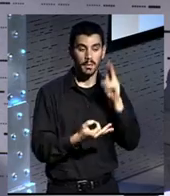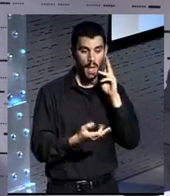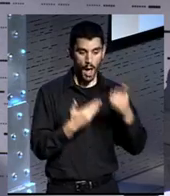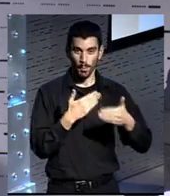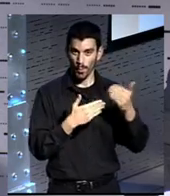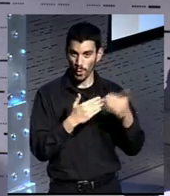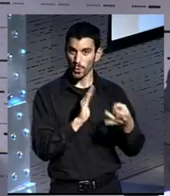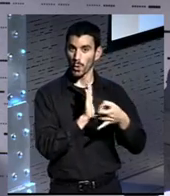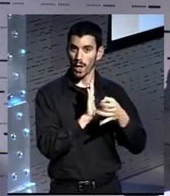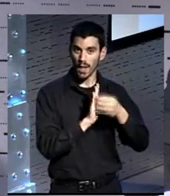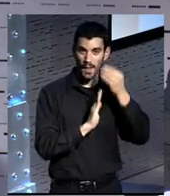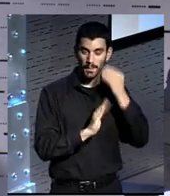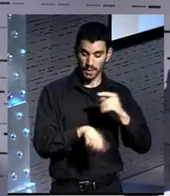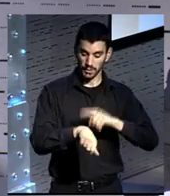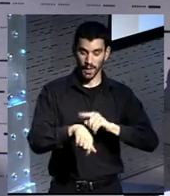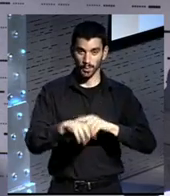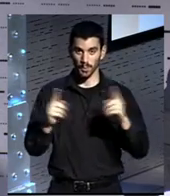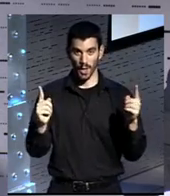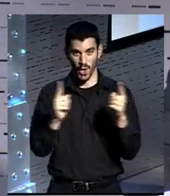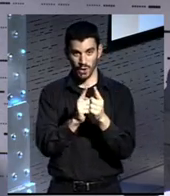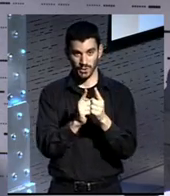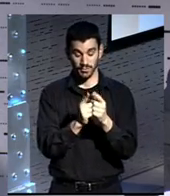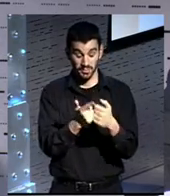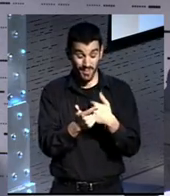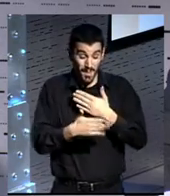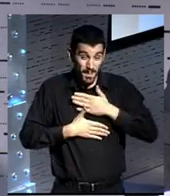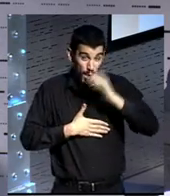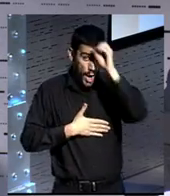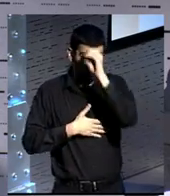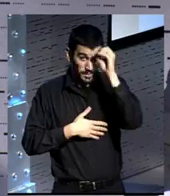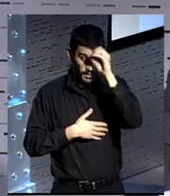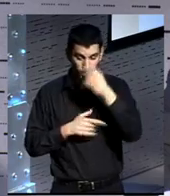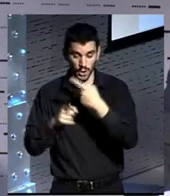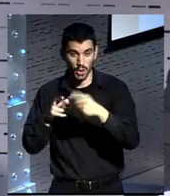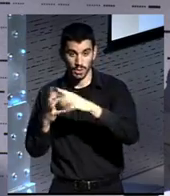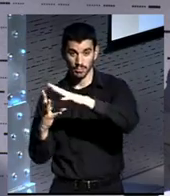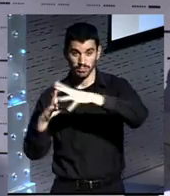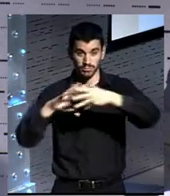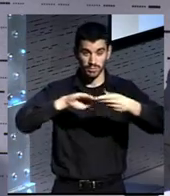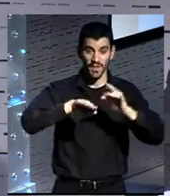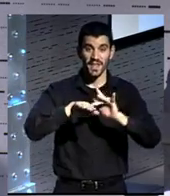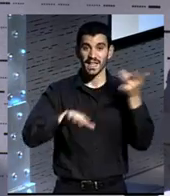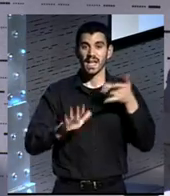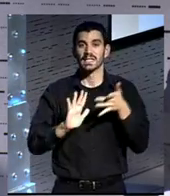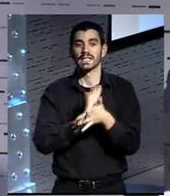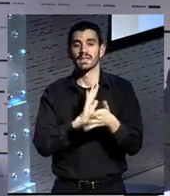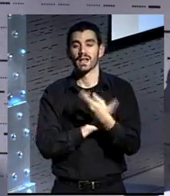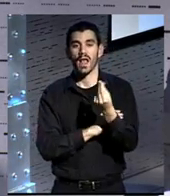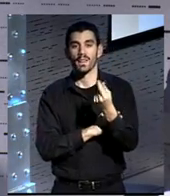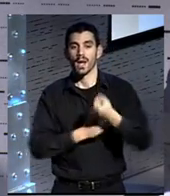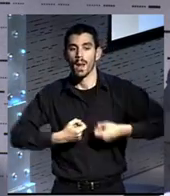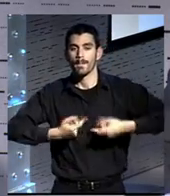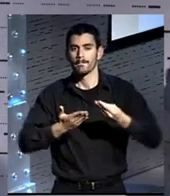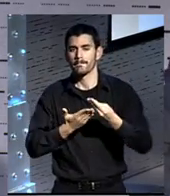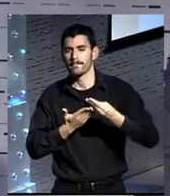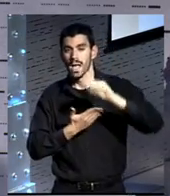en la calidad. Entonces yo creo que la digitalización bien entendida no tiene que significar ni mucho menos un incremento de los